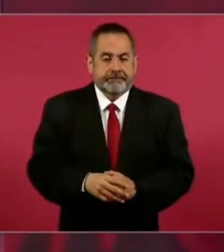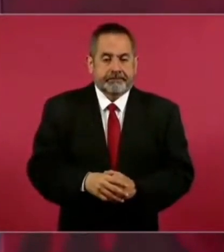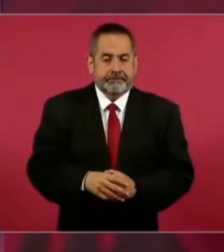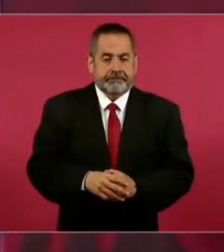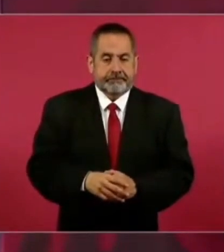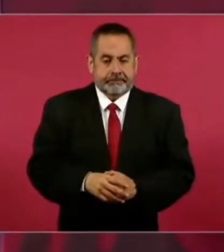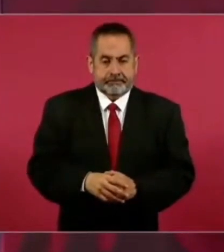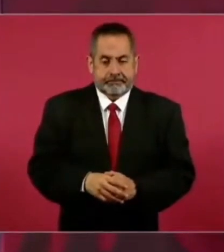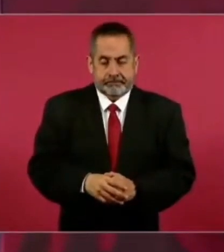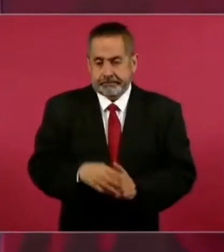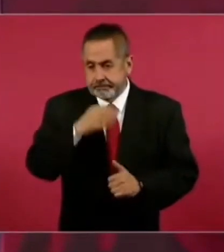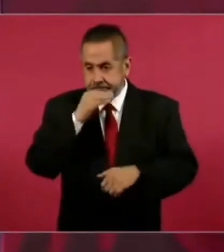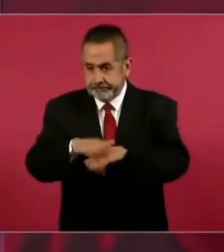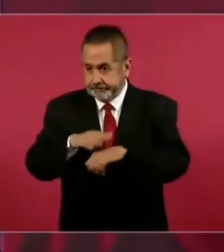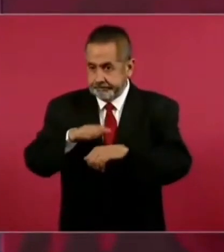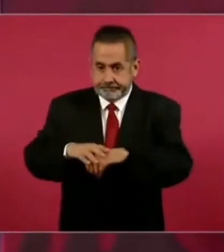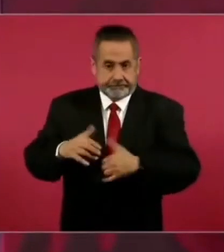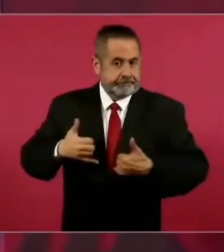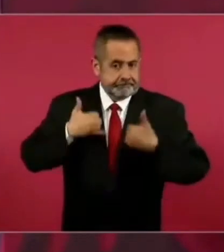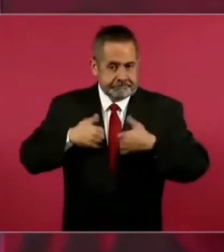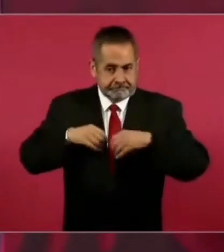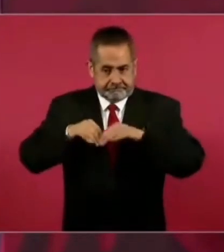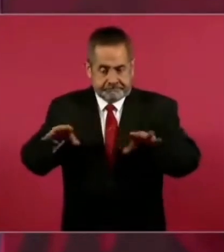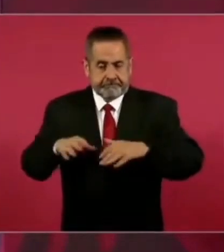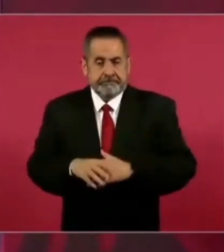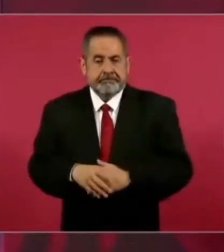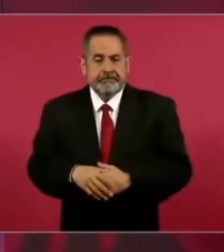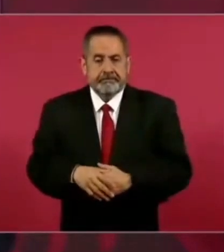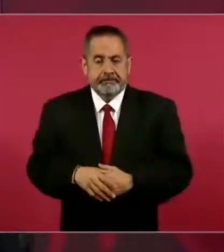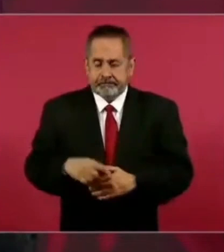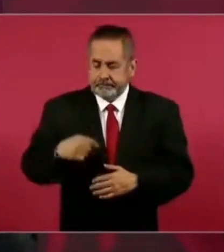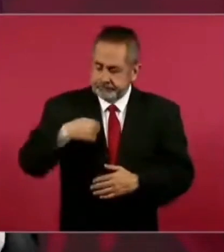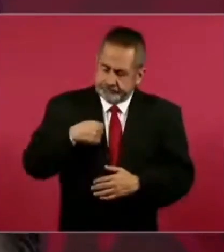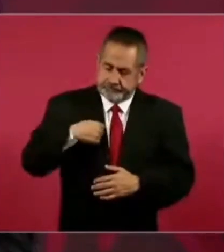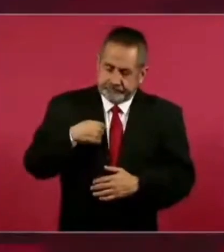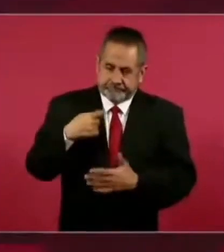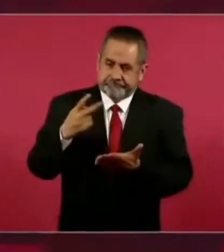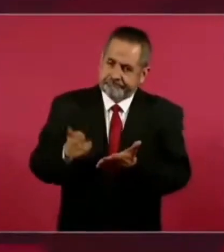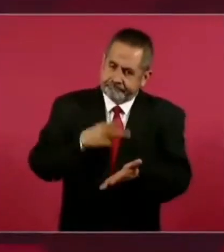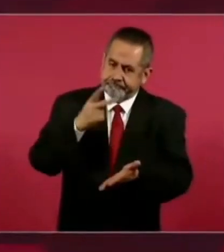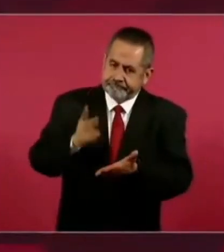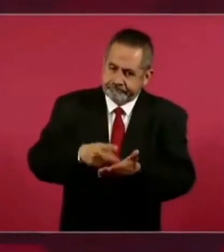y esto para los jóvenes, que no voy a dejar de